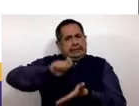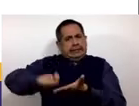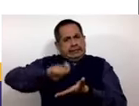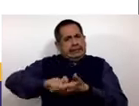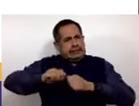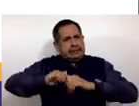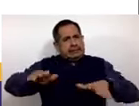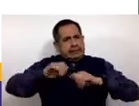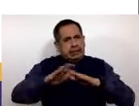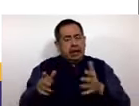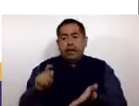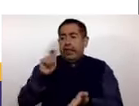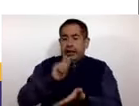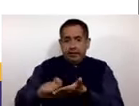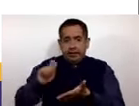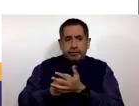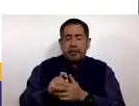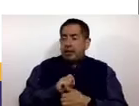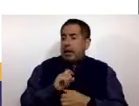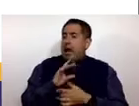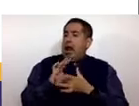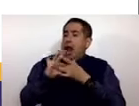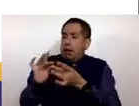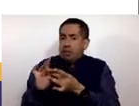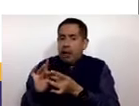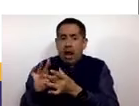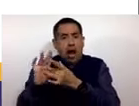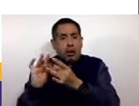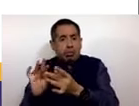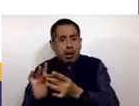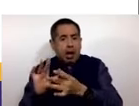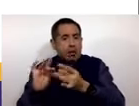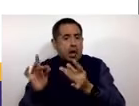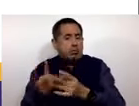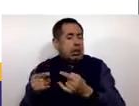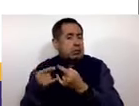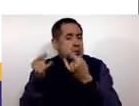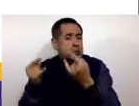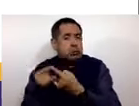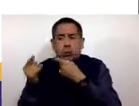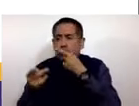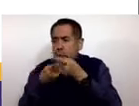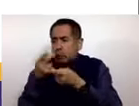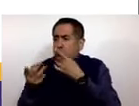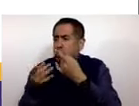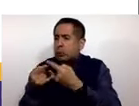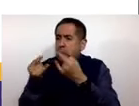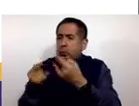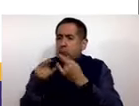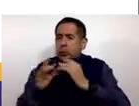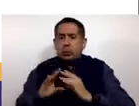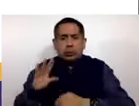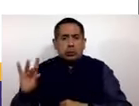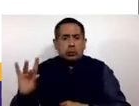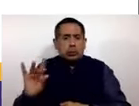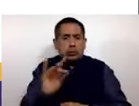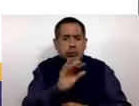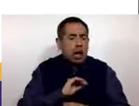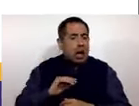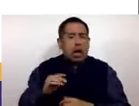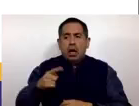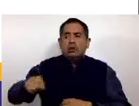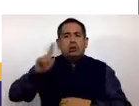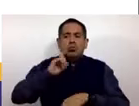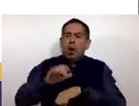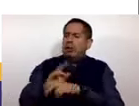la escritura como contar, ¿no? Narrar lo que nos ocurre, ya sea en una plática con amigas,